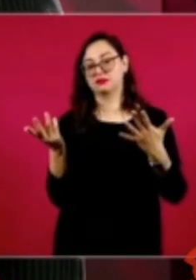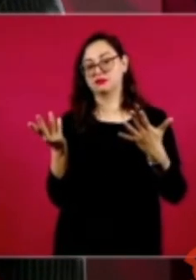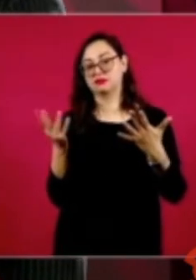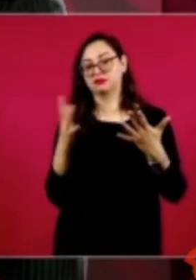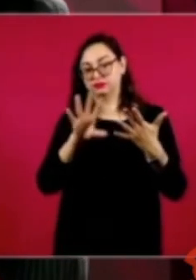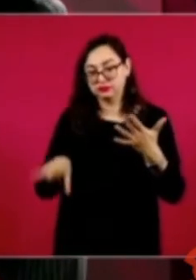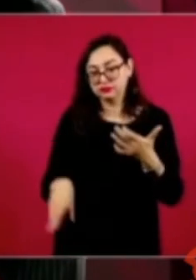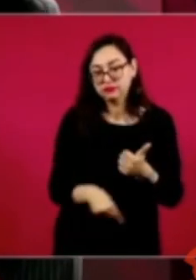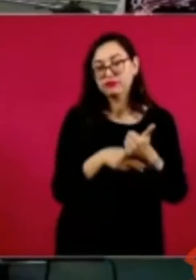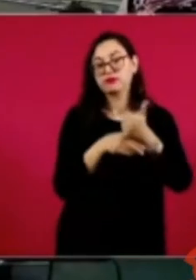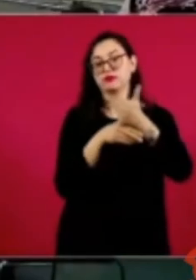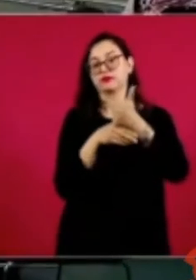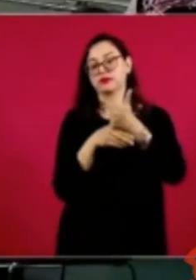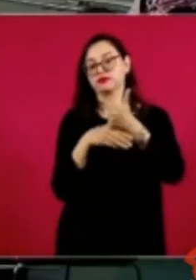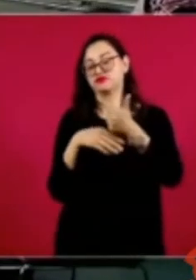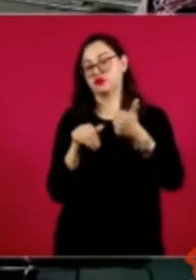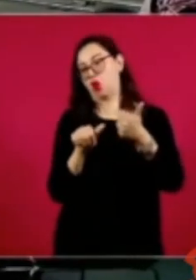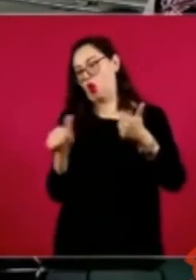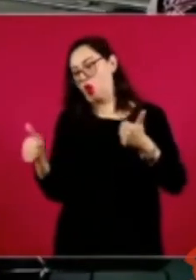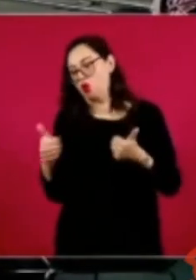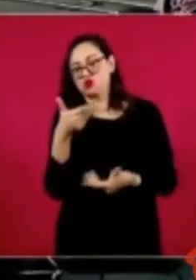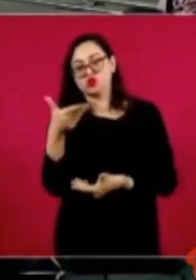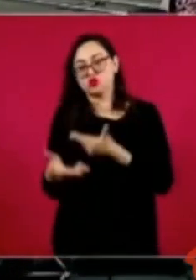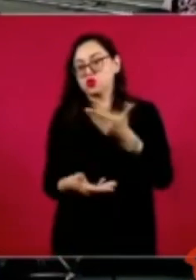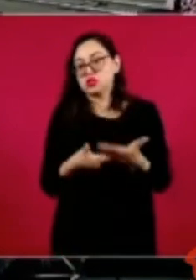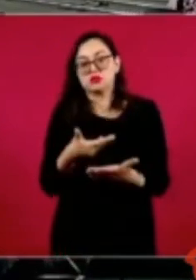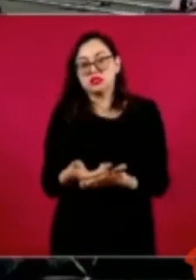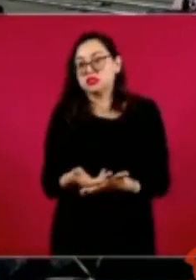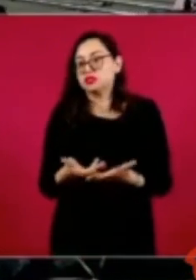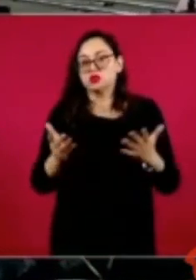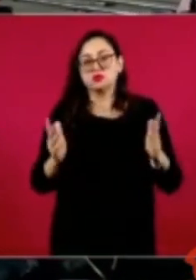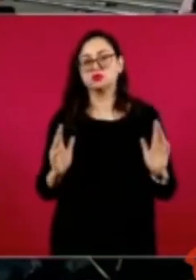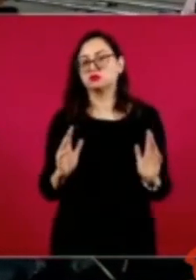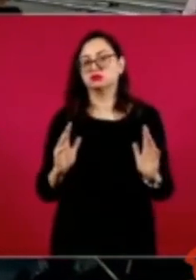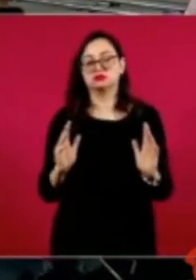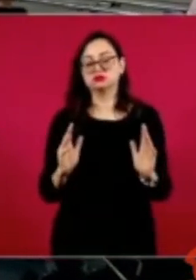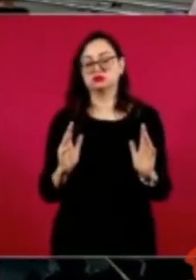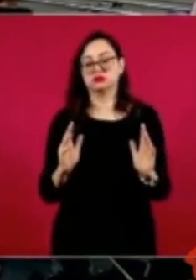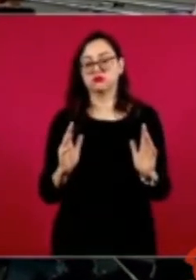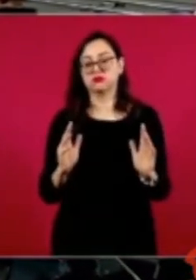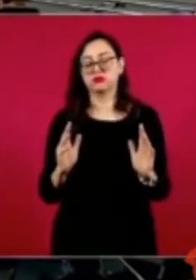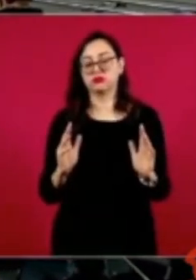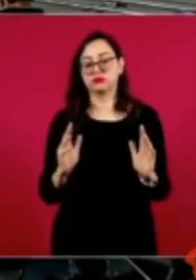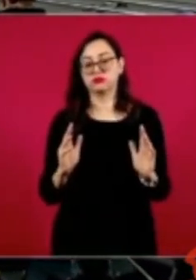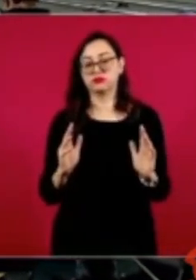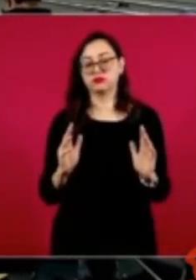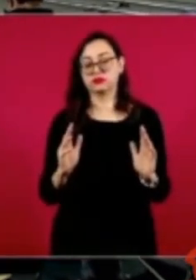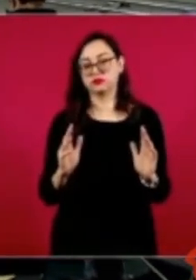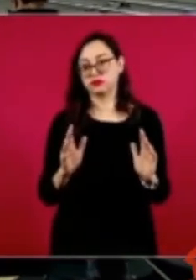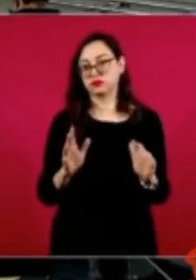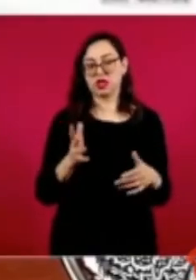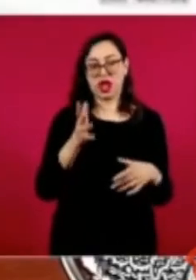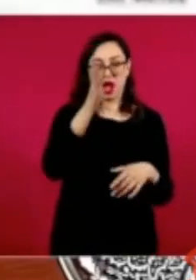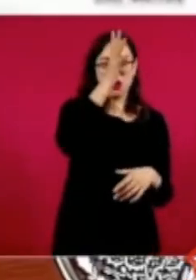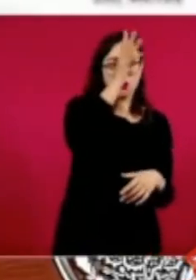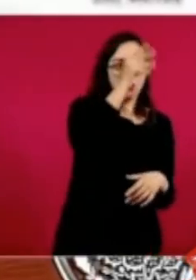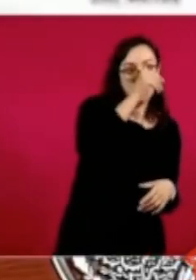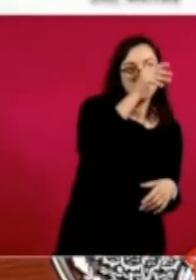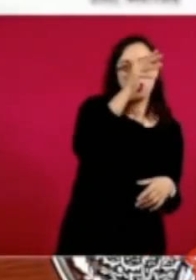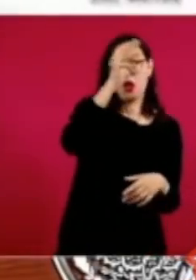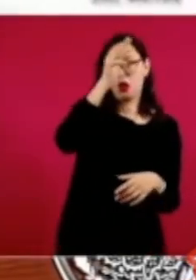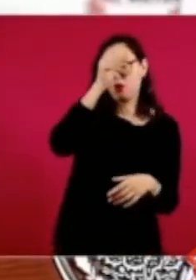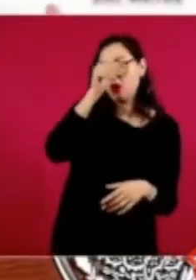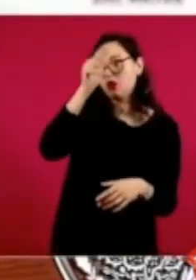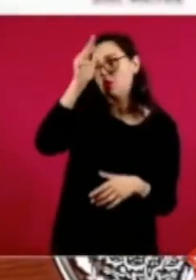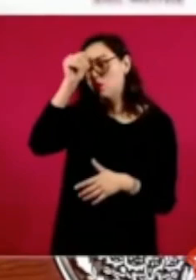pues ya se pueden lograr acuerdos para que